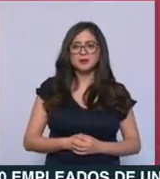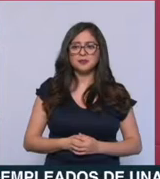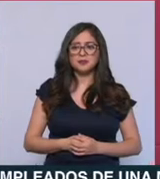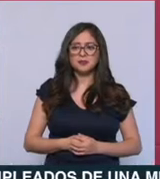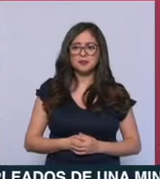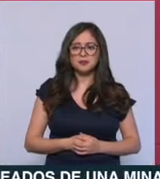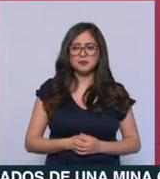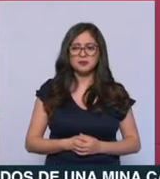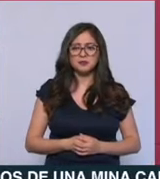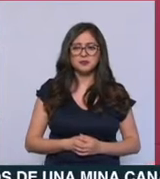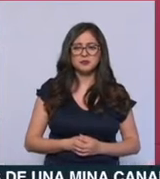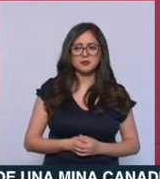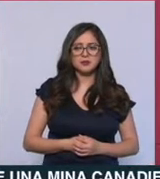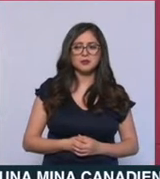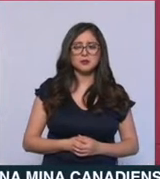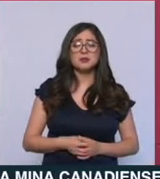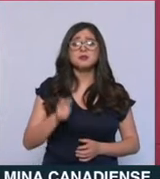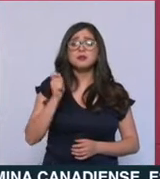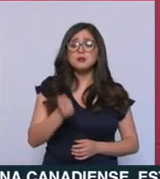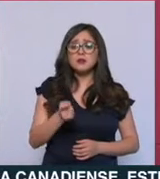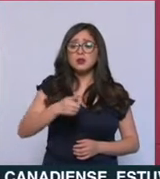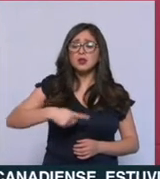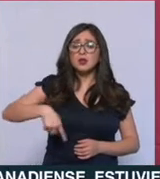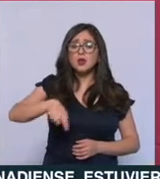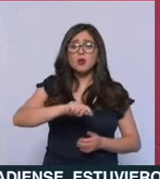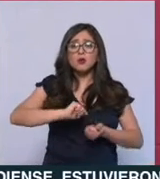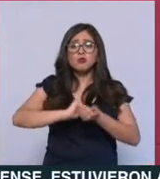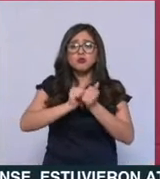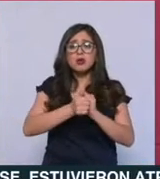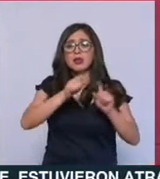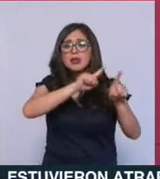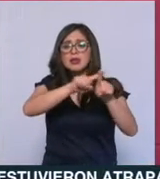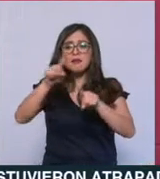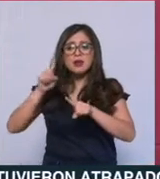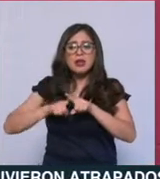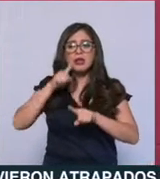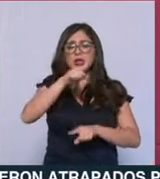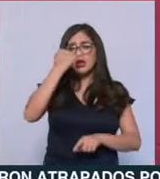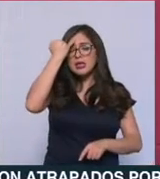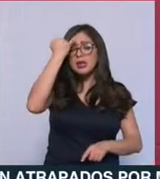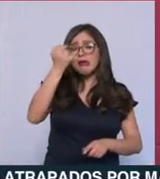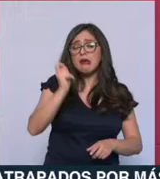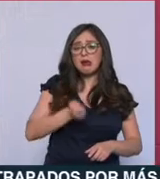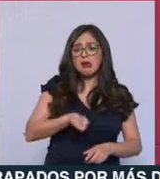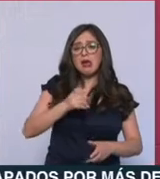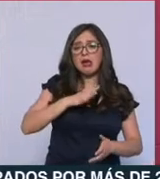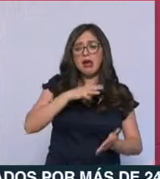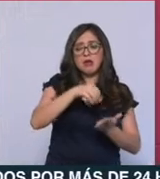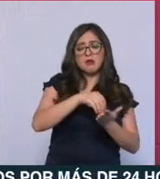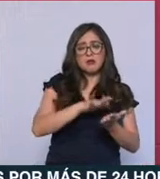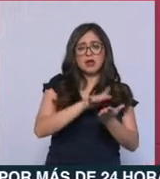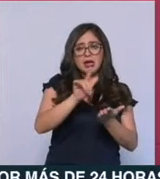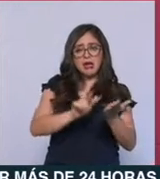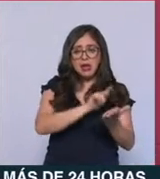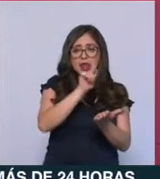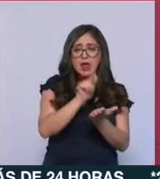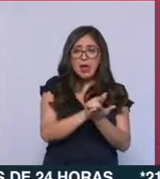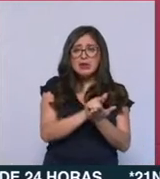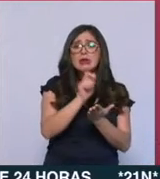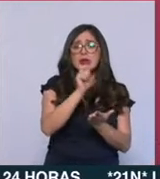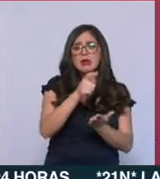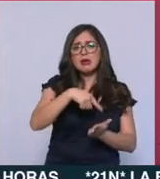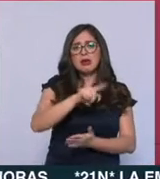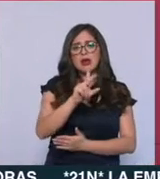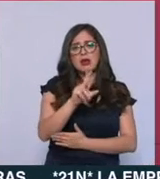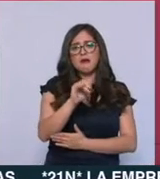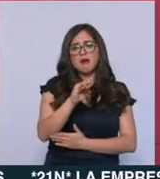están establecidos en diversas disposiciones en las leyes reglamentarias de la